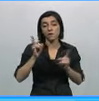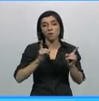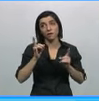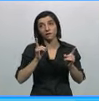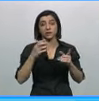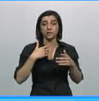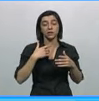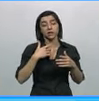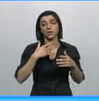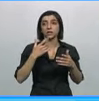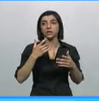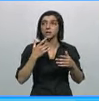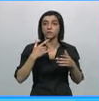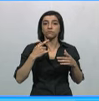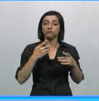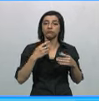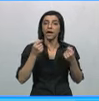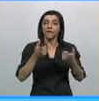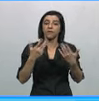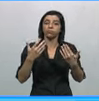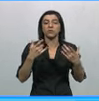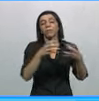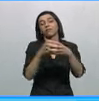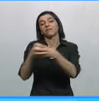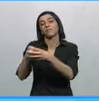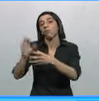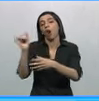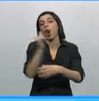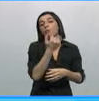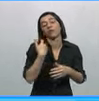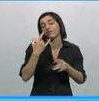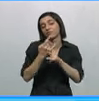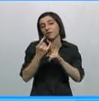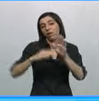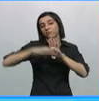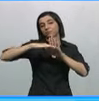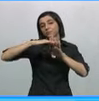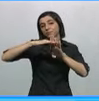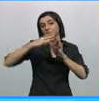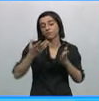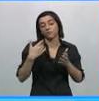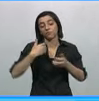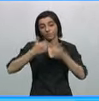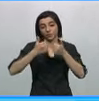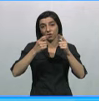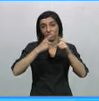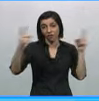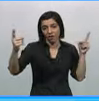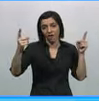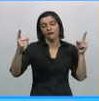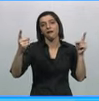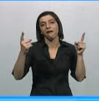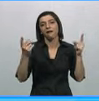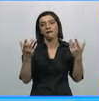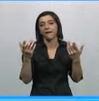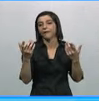en los primeros lugares los mejores equipos, porque en estos torneos largos precisamente te da la posibilidad de